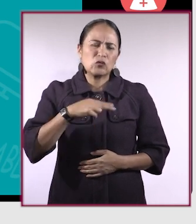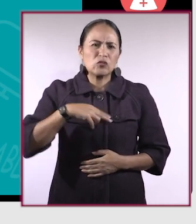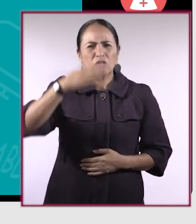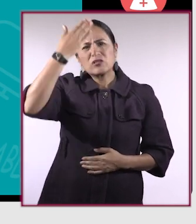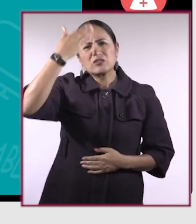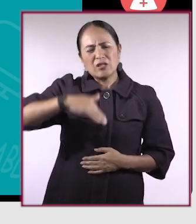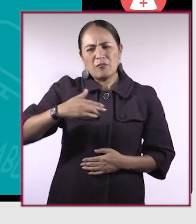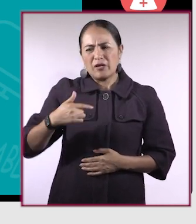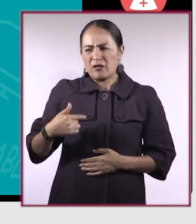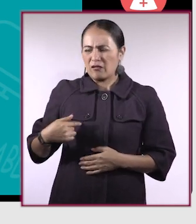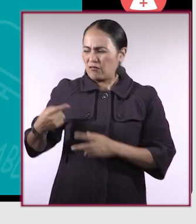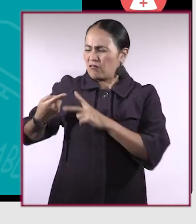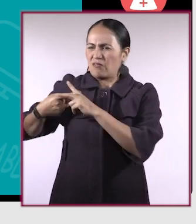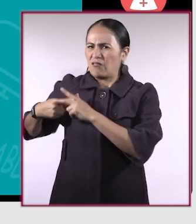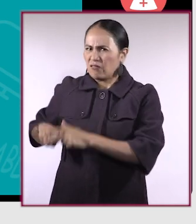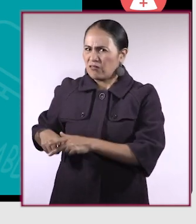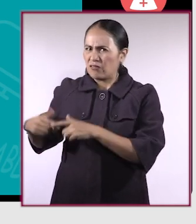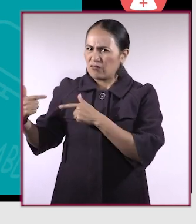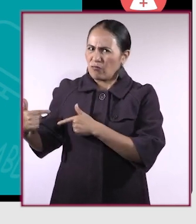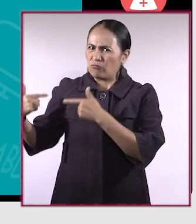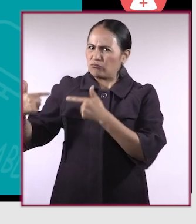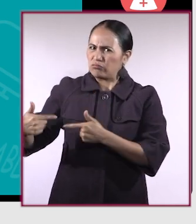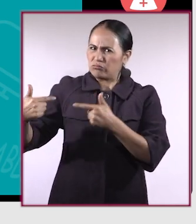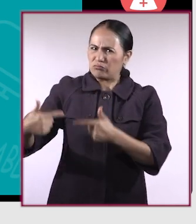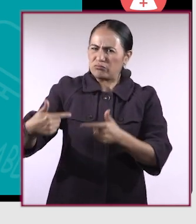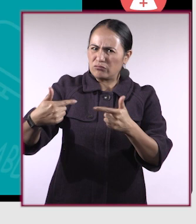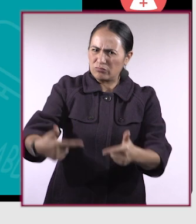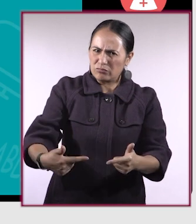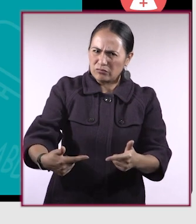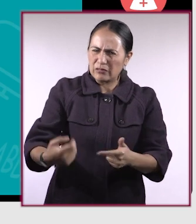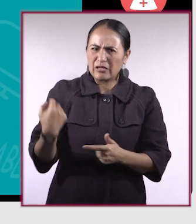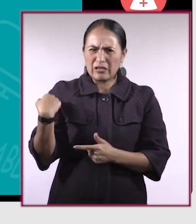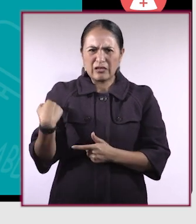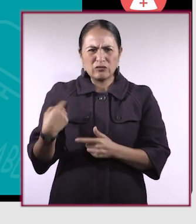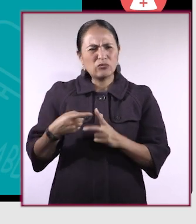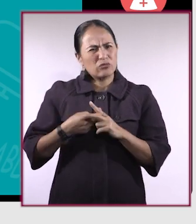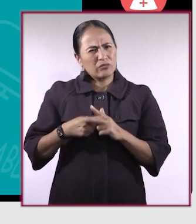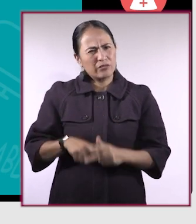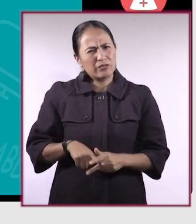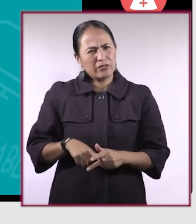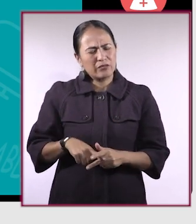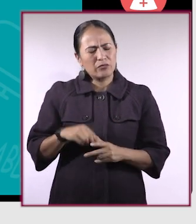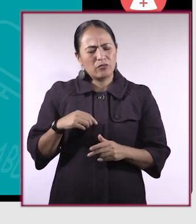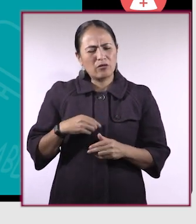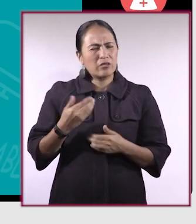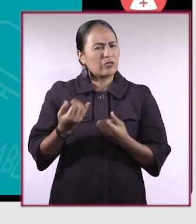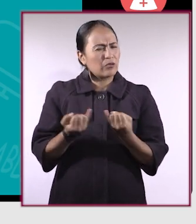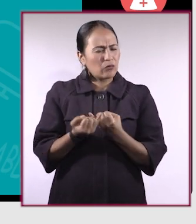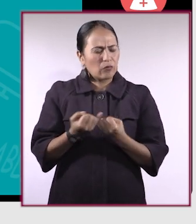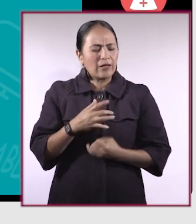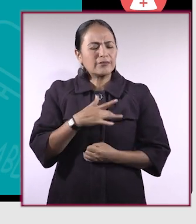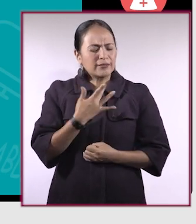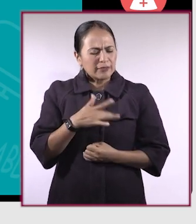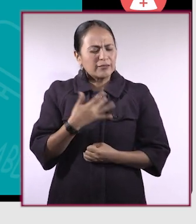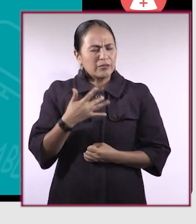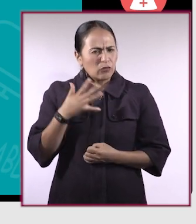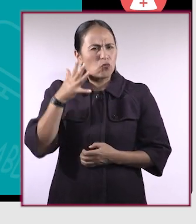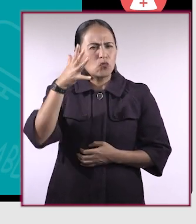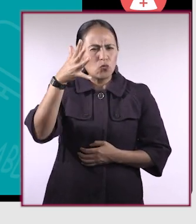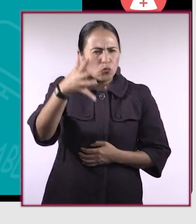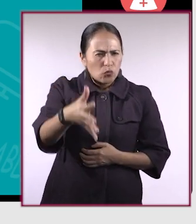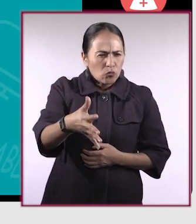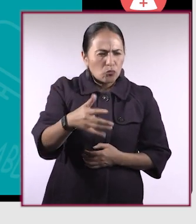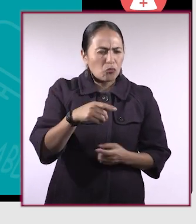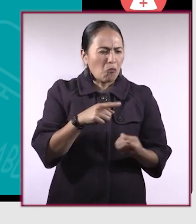Saber de dónde se viene es tener firme la convicción de hacia dónde se